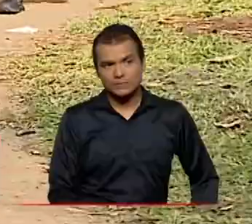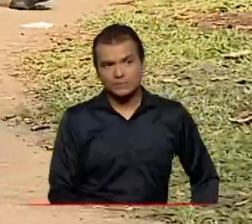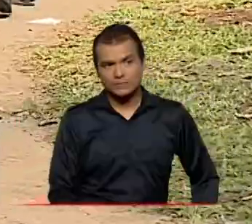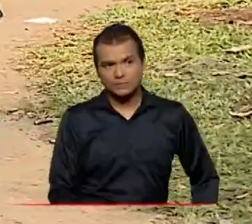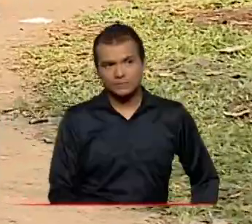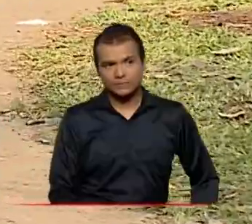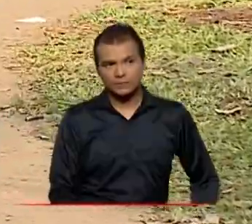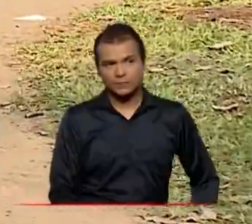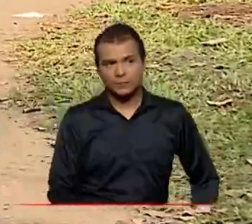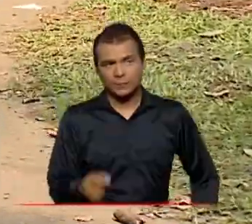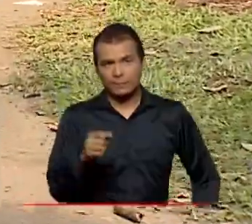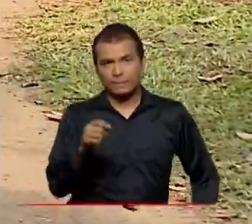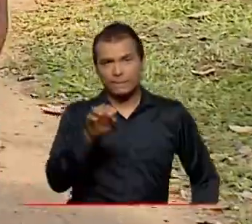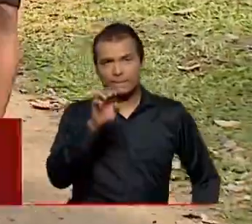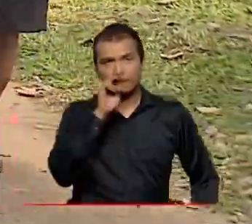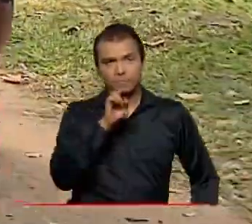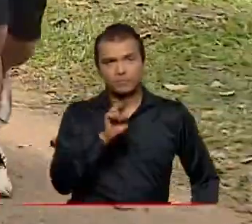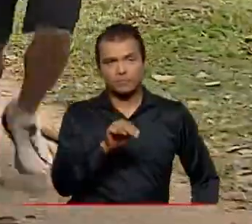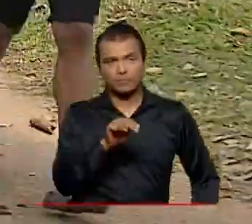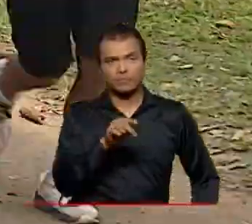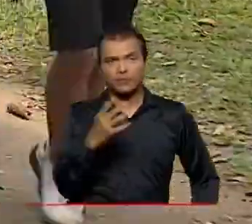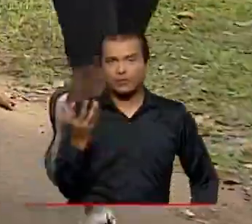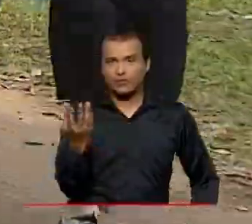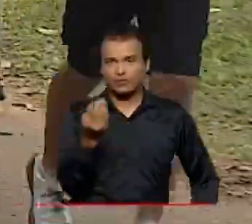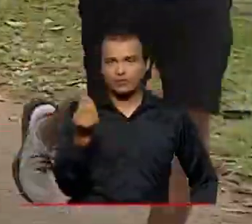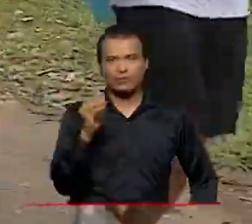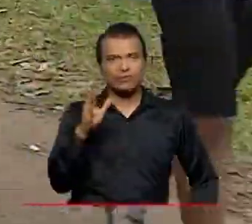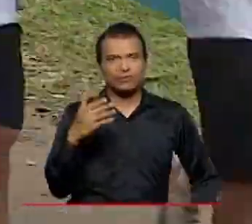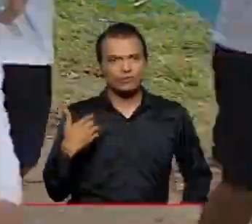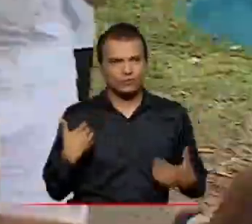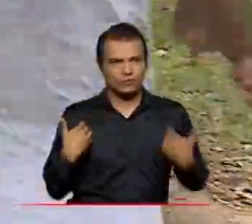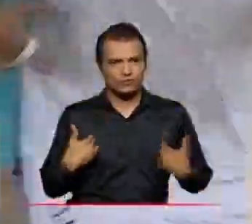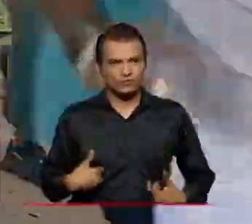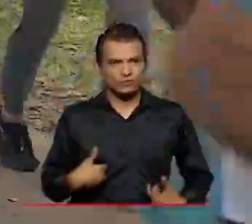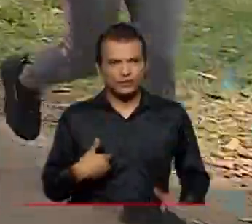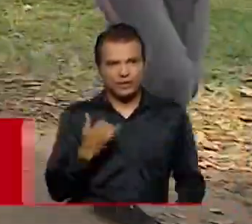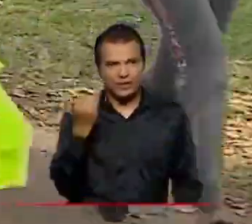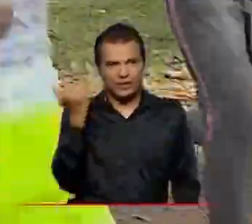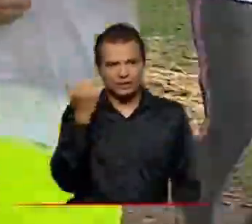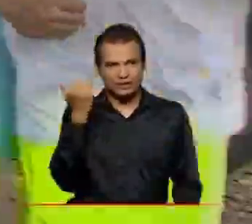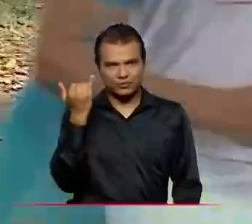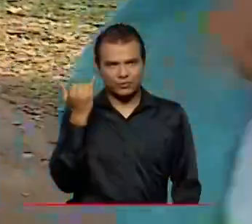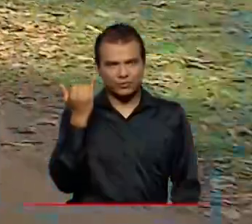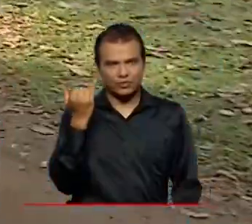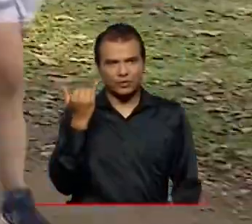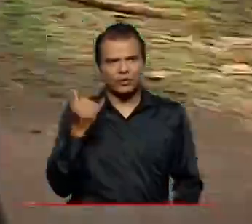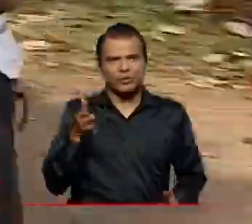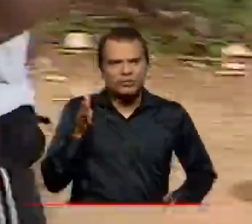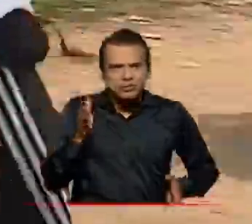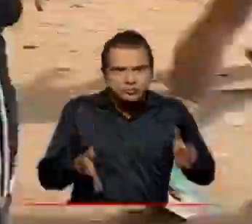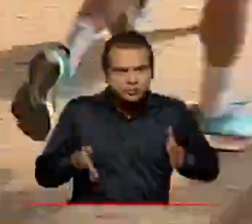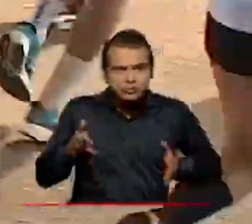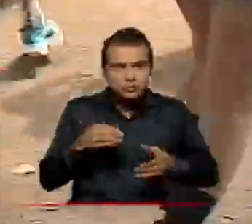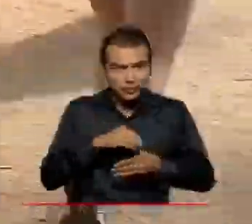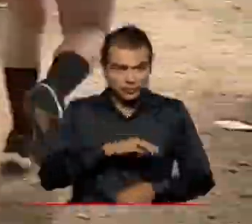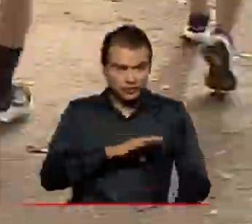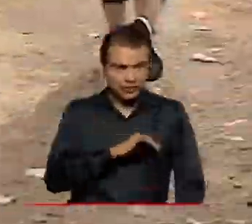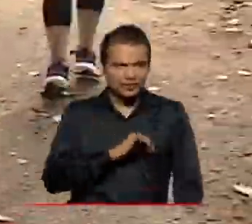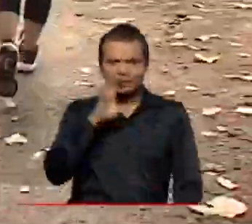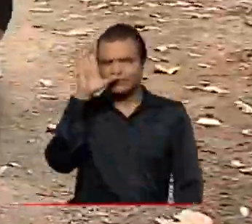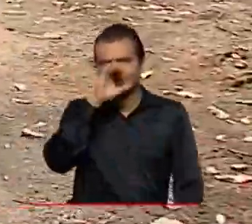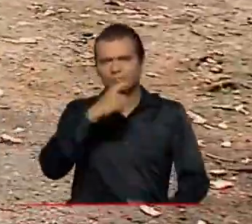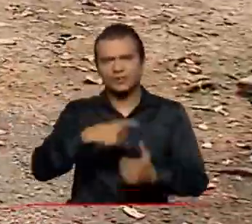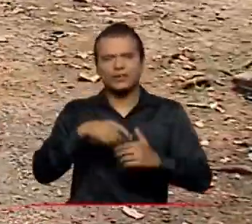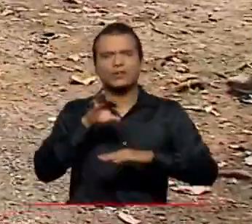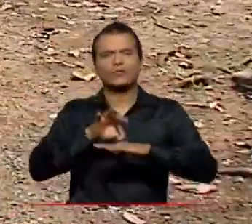Si el próximo 9 de junio usted ve a estas personas con una capa azul corriendo la media maratón de Cali, son integrantes de